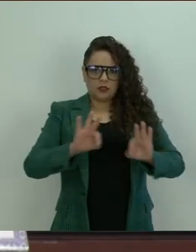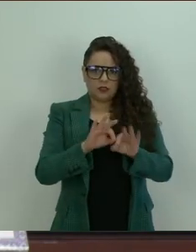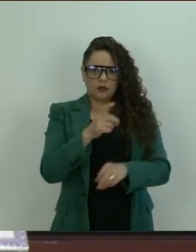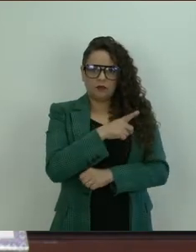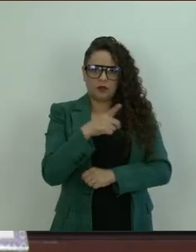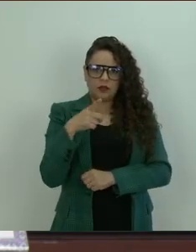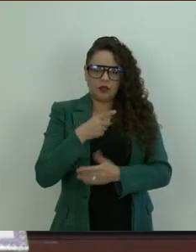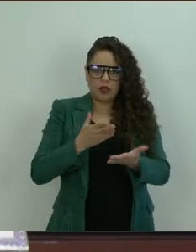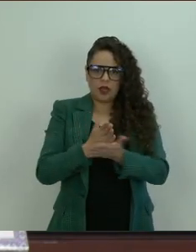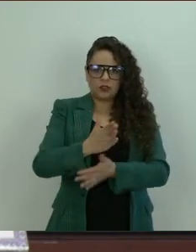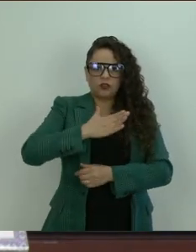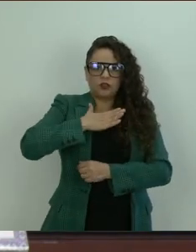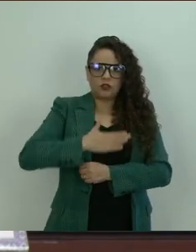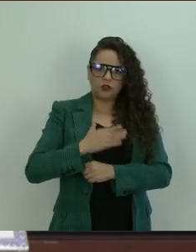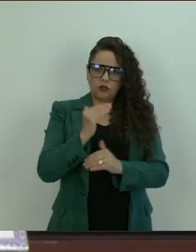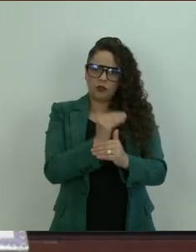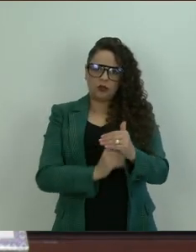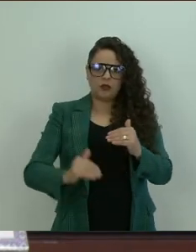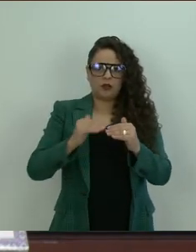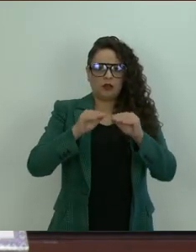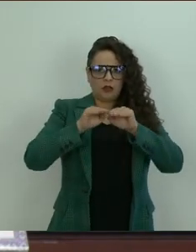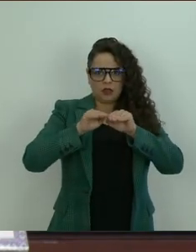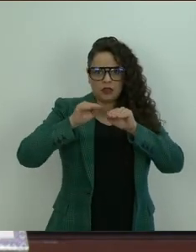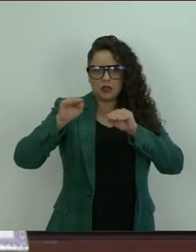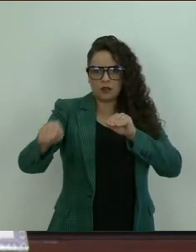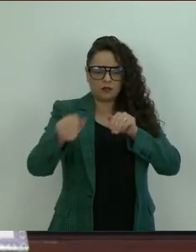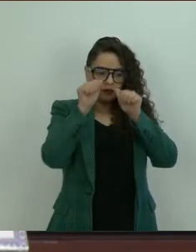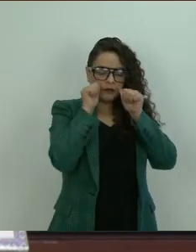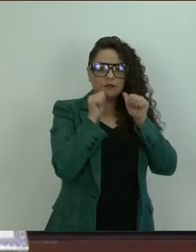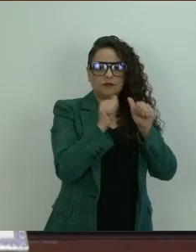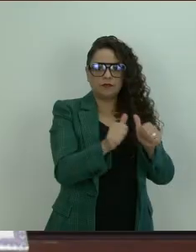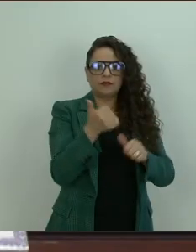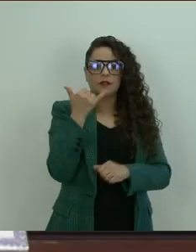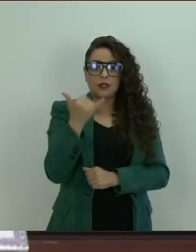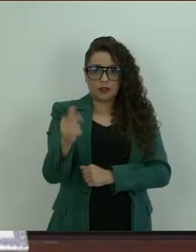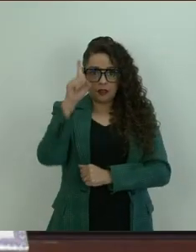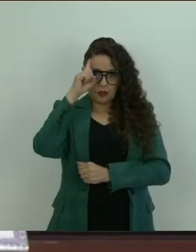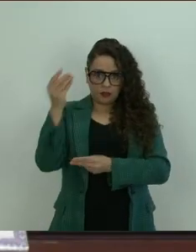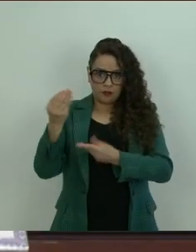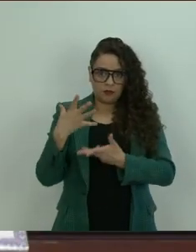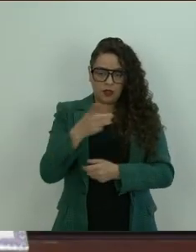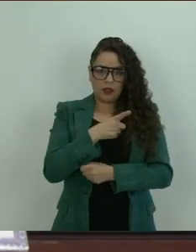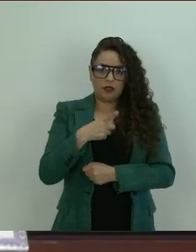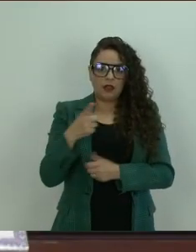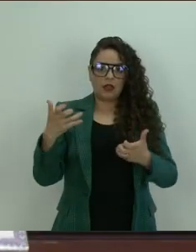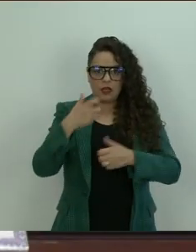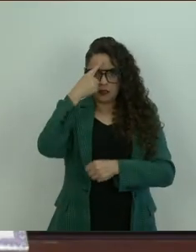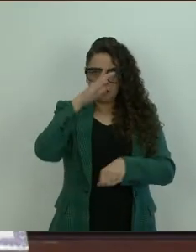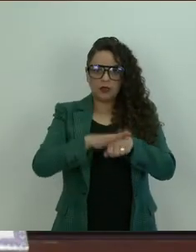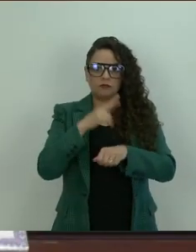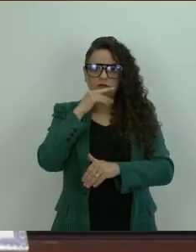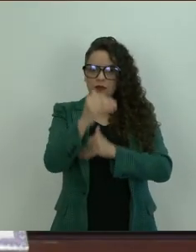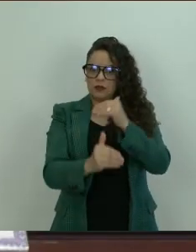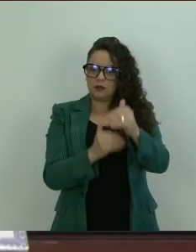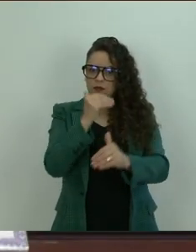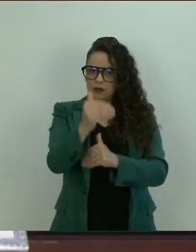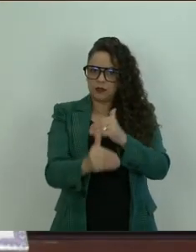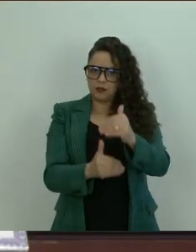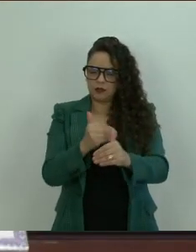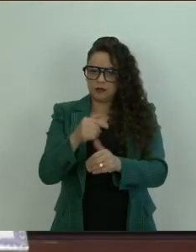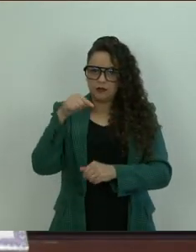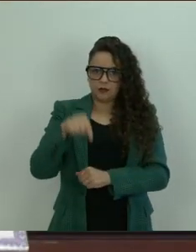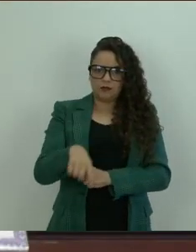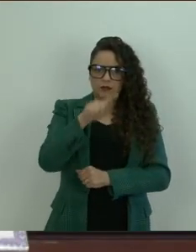y equidad, y también por brindarnos los aspectos a mejorar en nuestros ámbitos competenciales. Para este